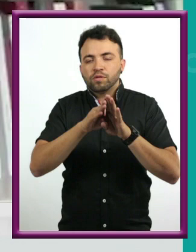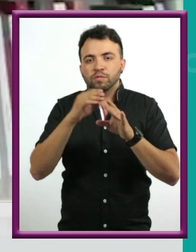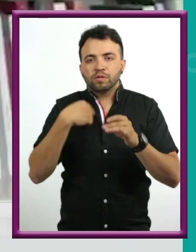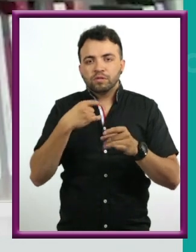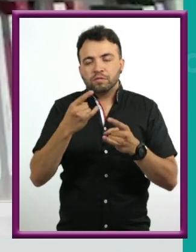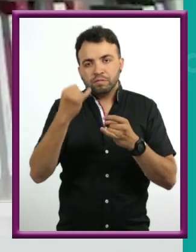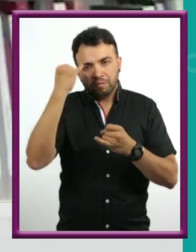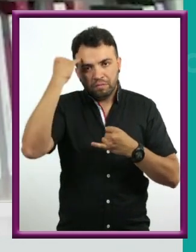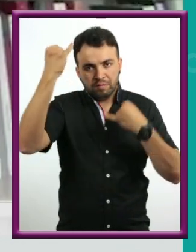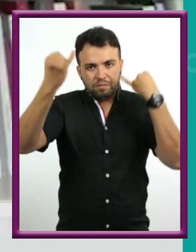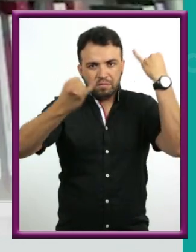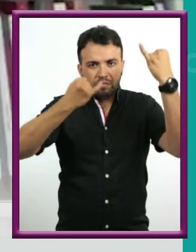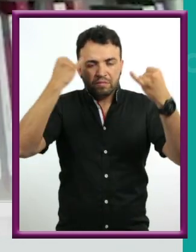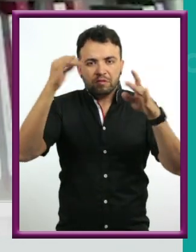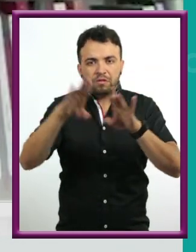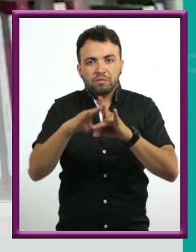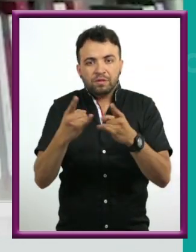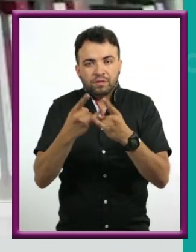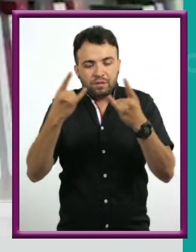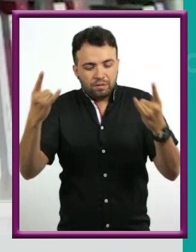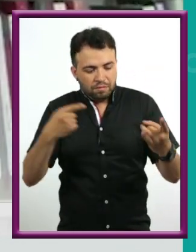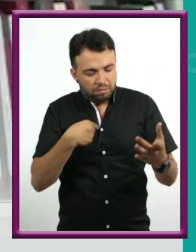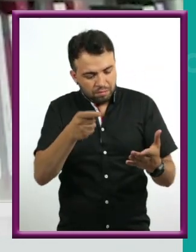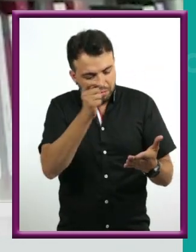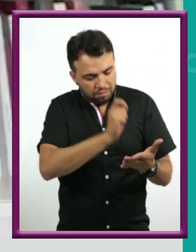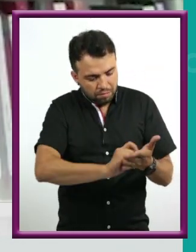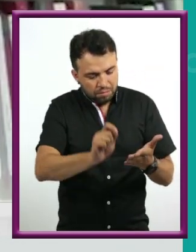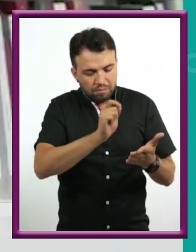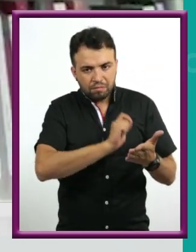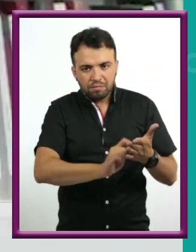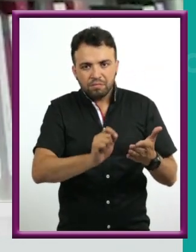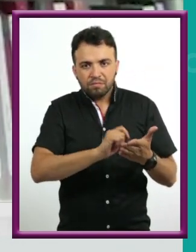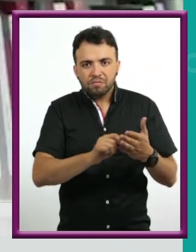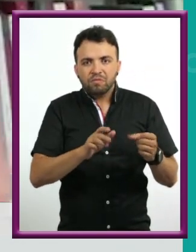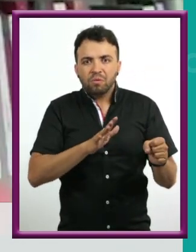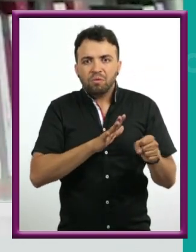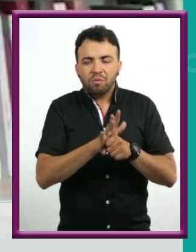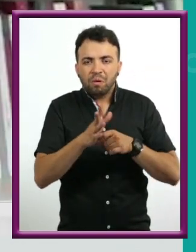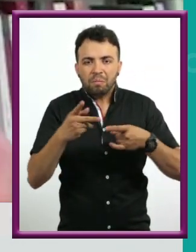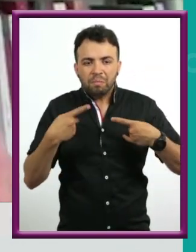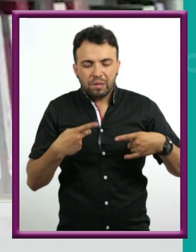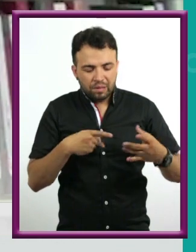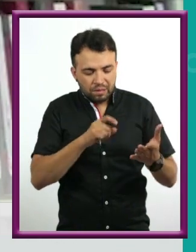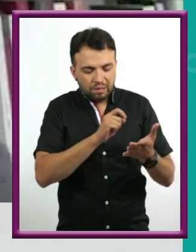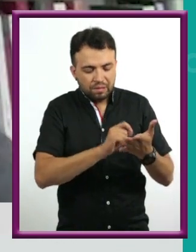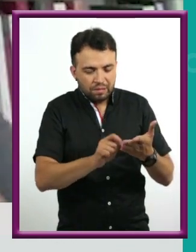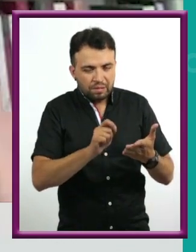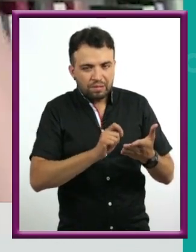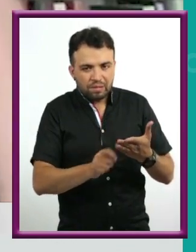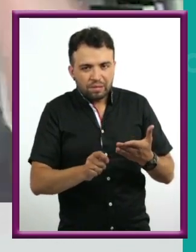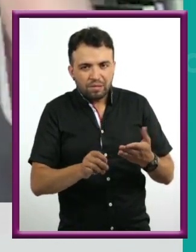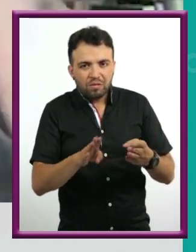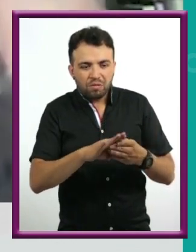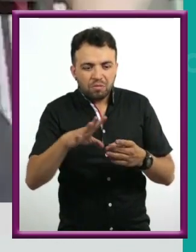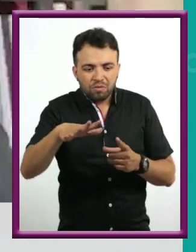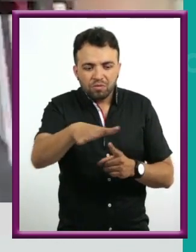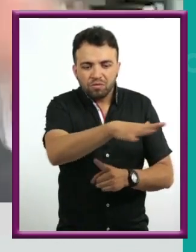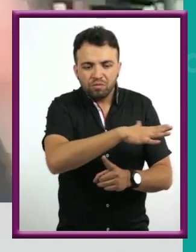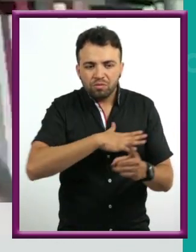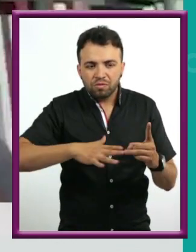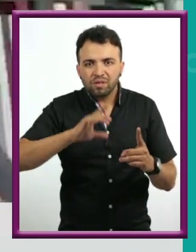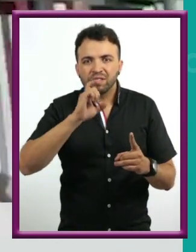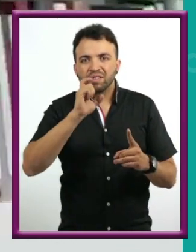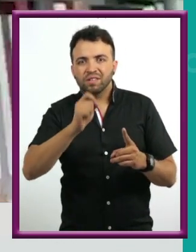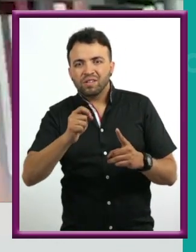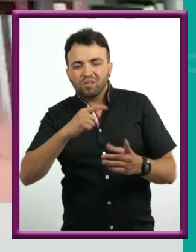Vamos creando el universo del personaje y a través de crear el universo del personaje, el universo